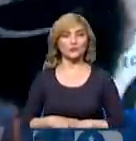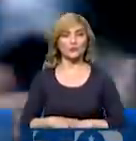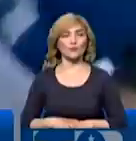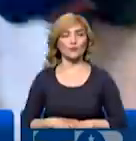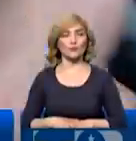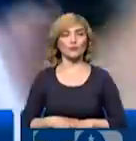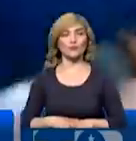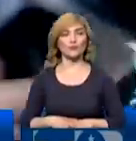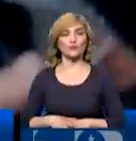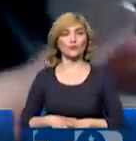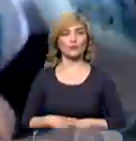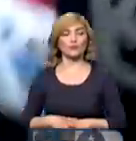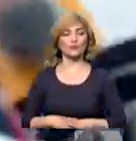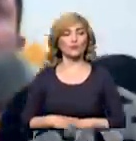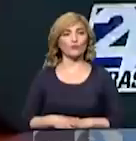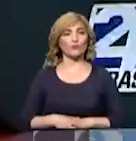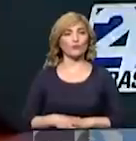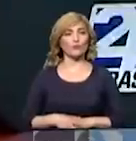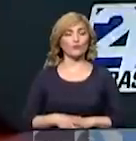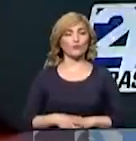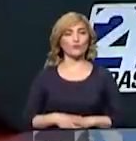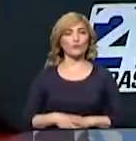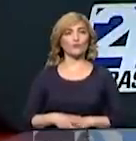Acoto, 24 horas.